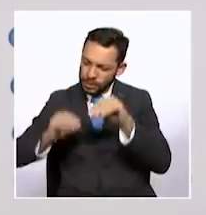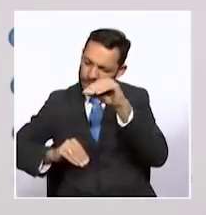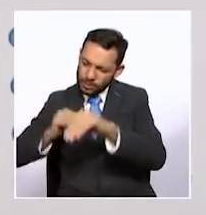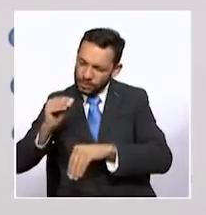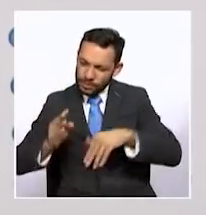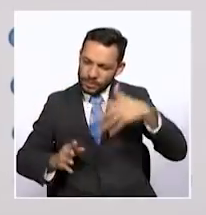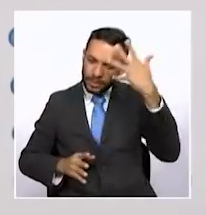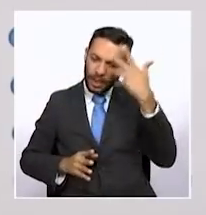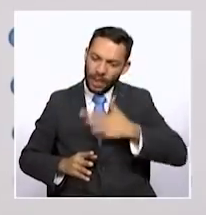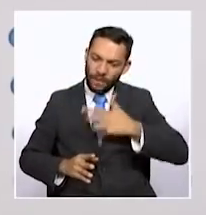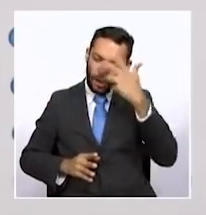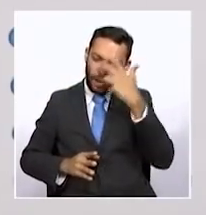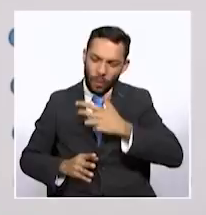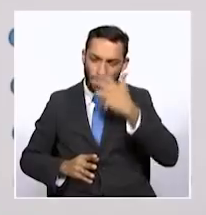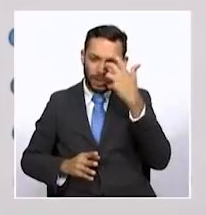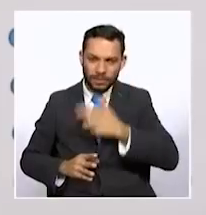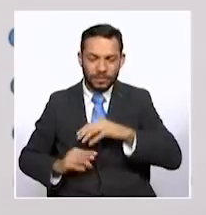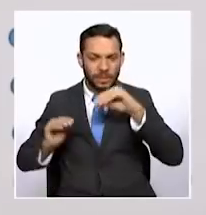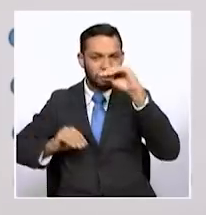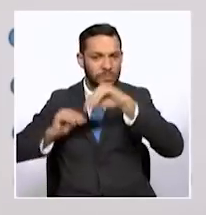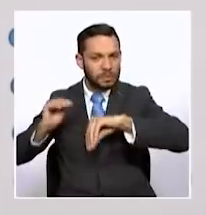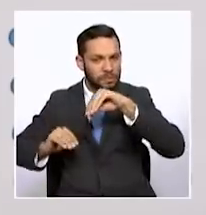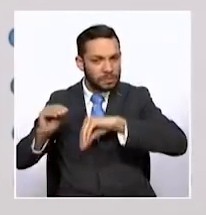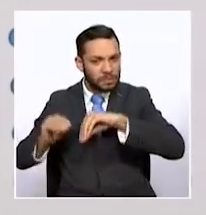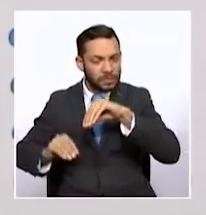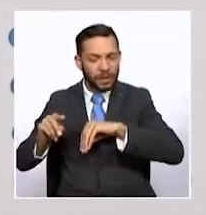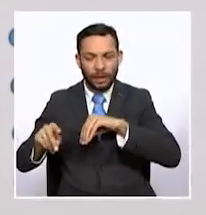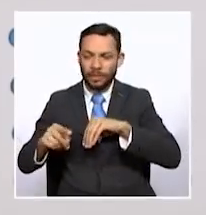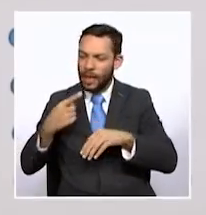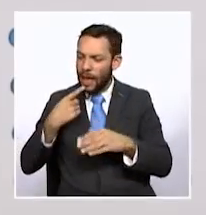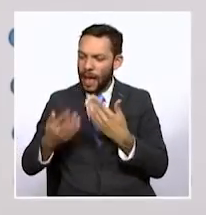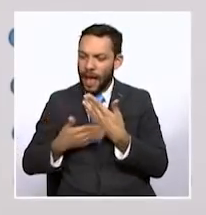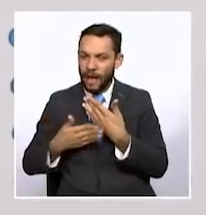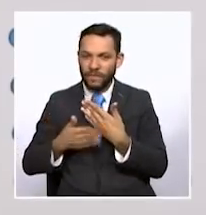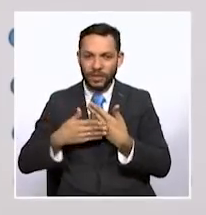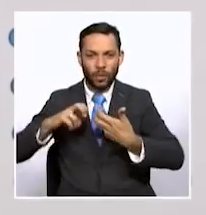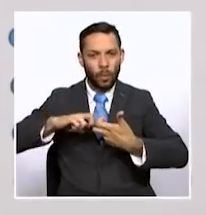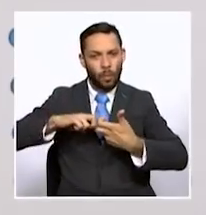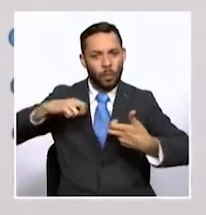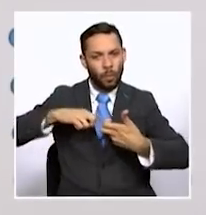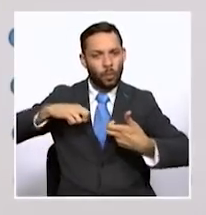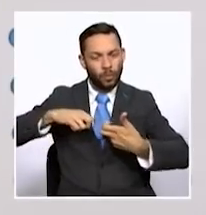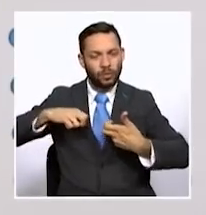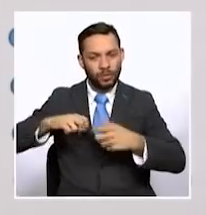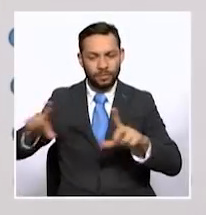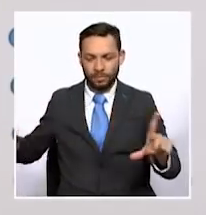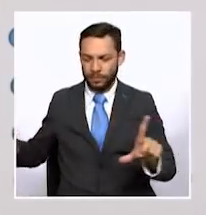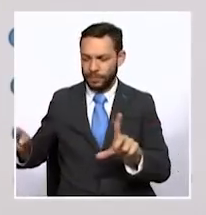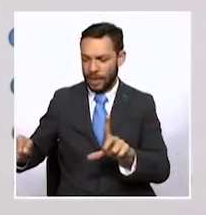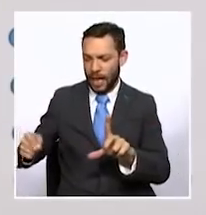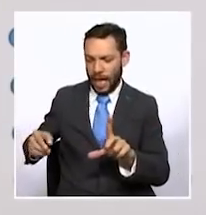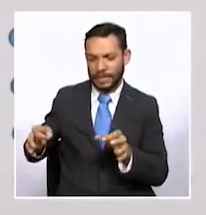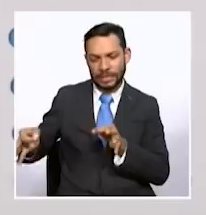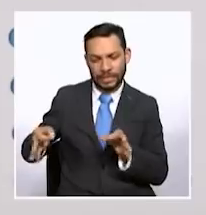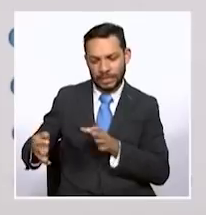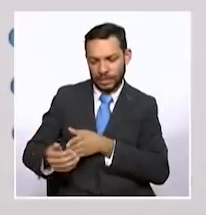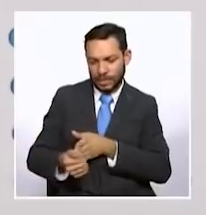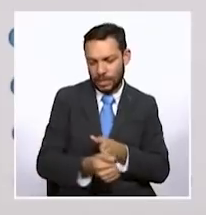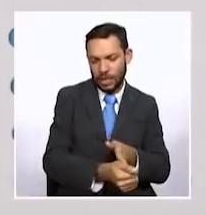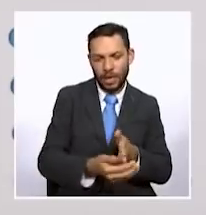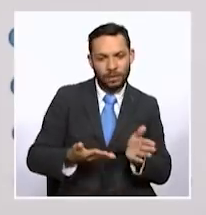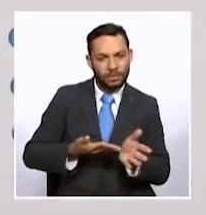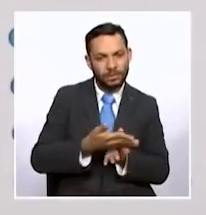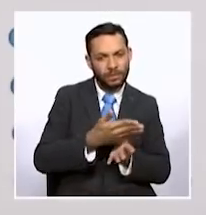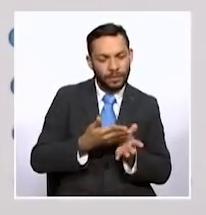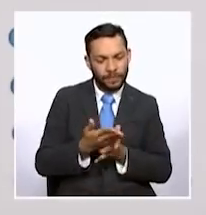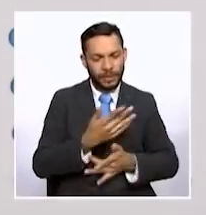de diagnóstico como la resonancia magnética que nos dice claramente qué tipo de lesión hay para poder entrar con un diagnóstico claro a la cirugía. Cuando hacemos